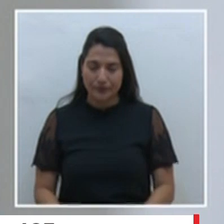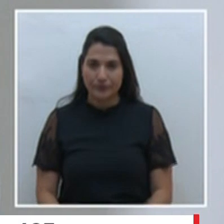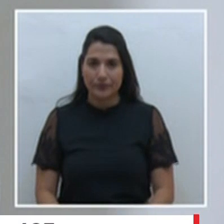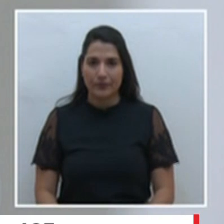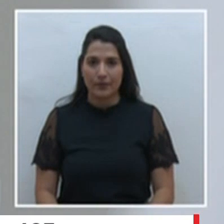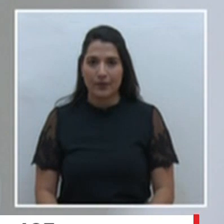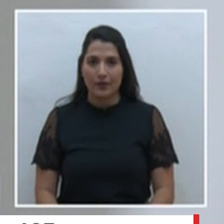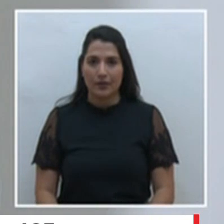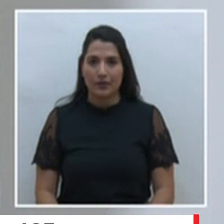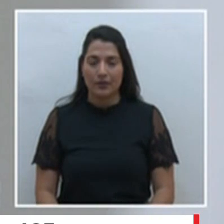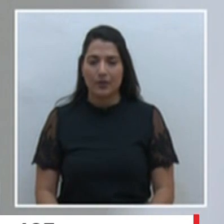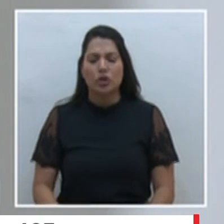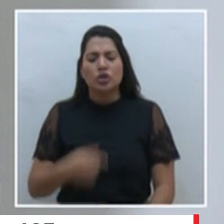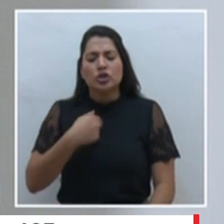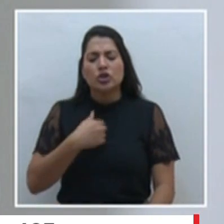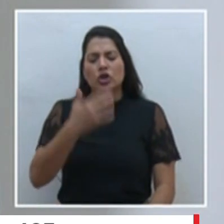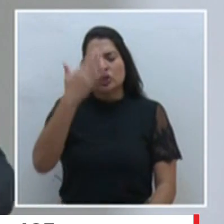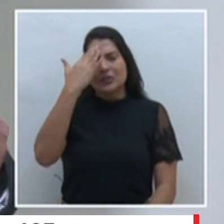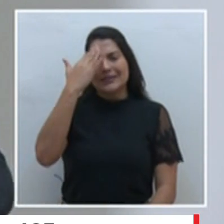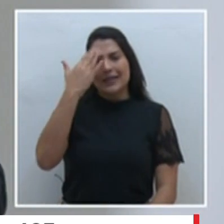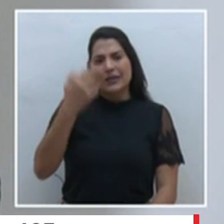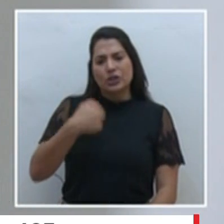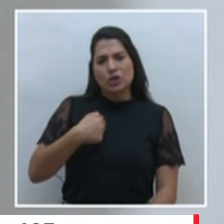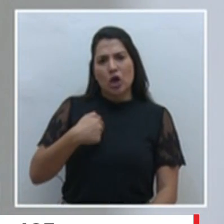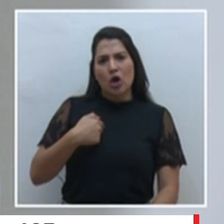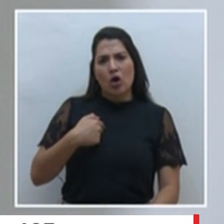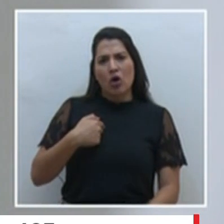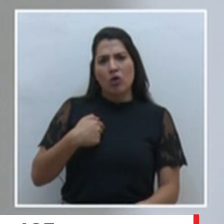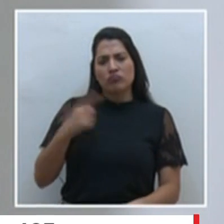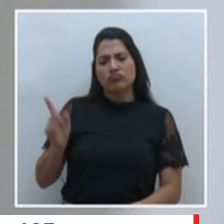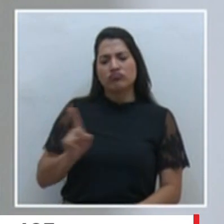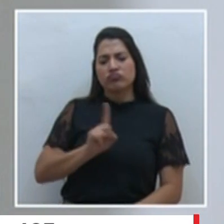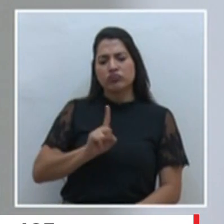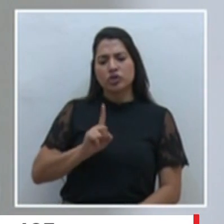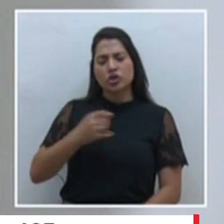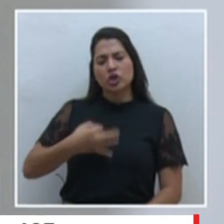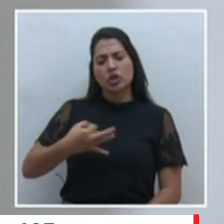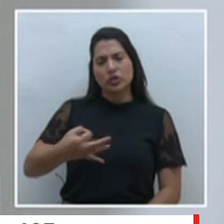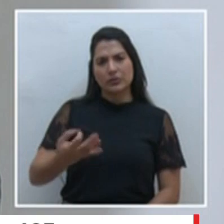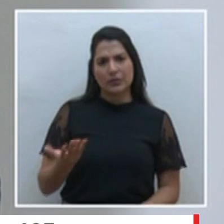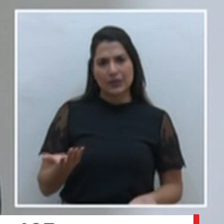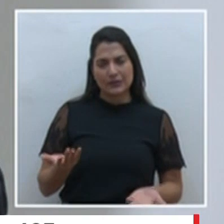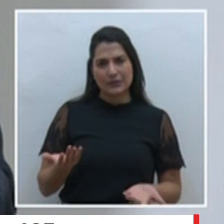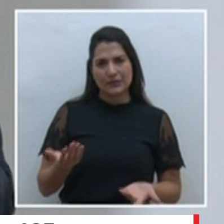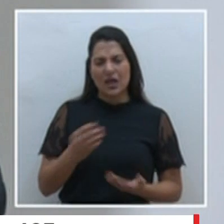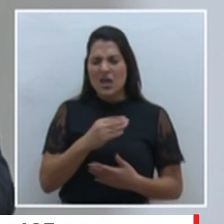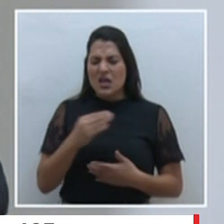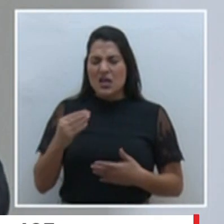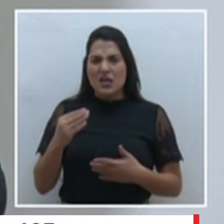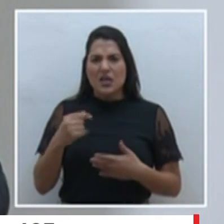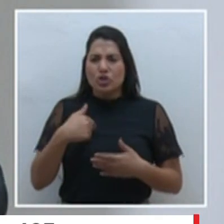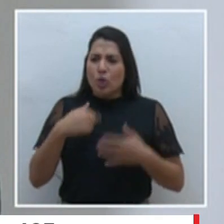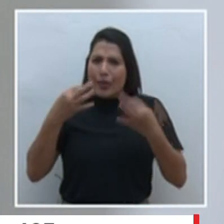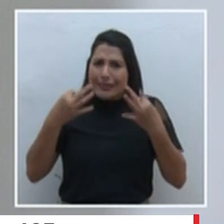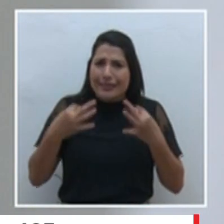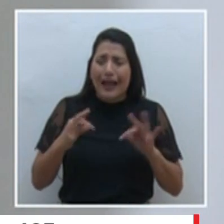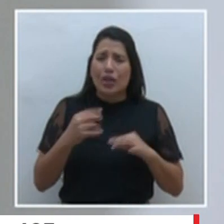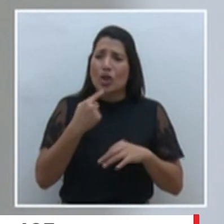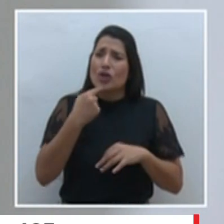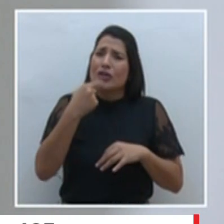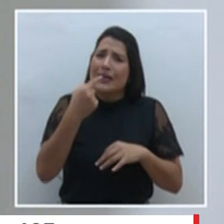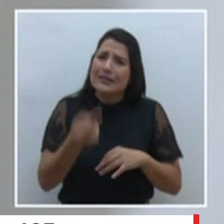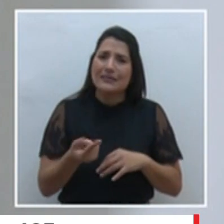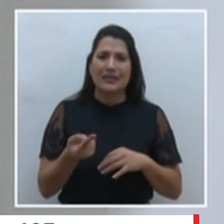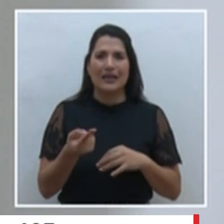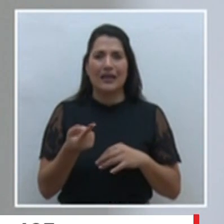O sea, yo sé que yo me pongo aquí todos los días que lo hago y casi que sí, trato de decir el mensaje de